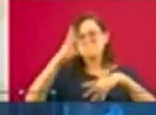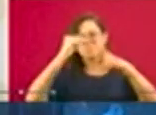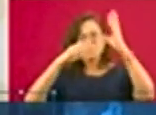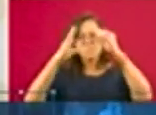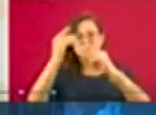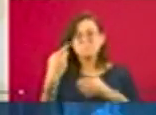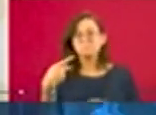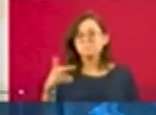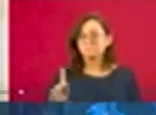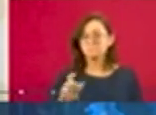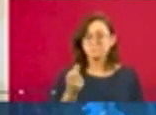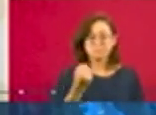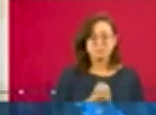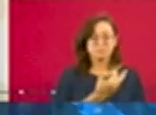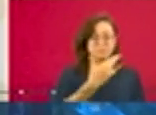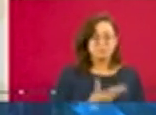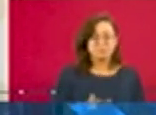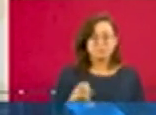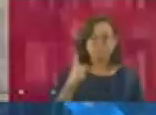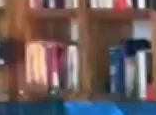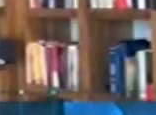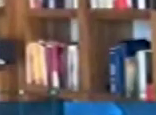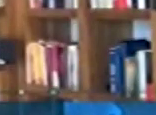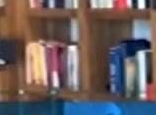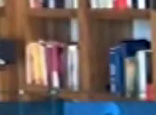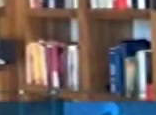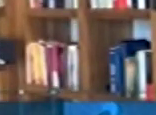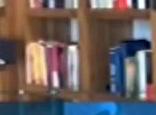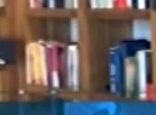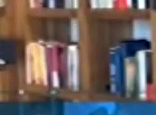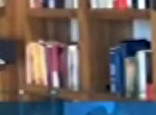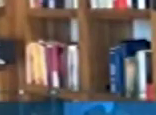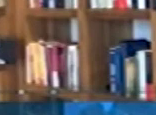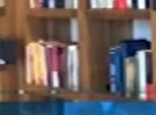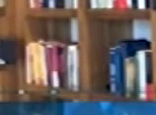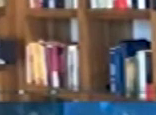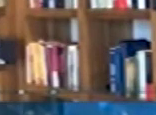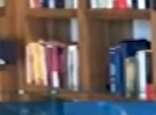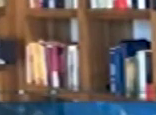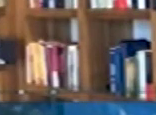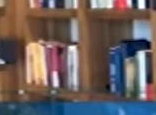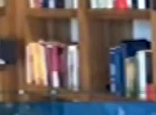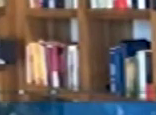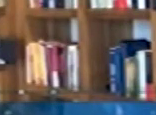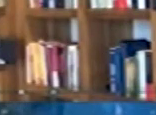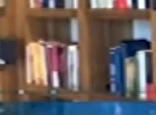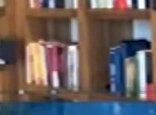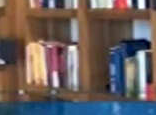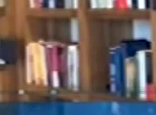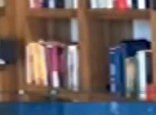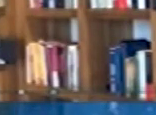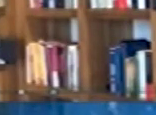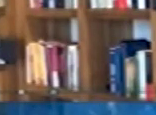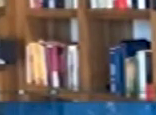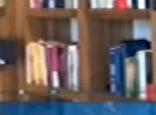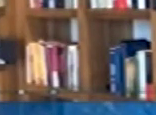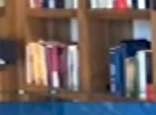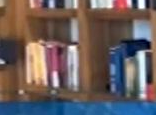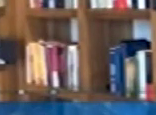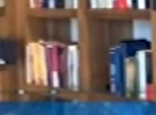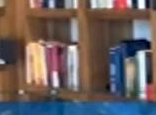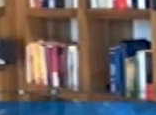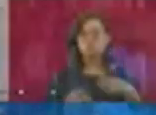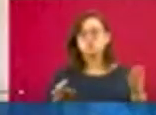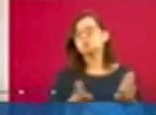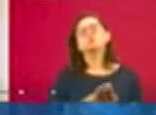caso de la televisión de paga, ¿que no se puede programar? Mira, todos los